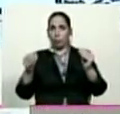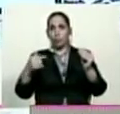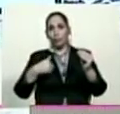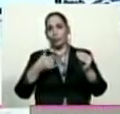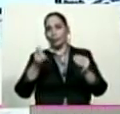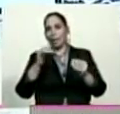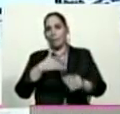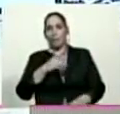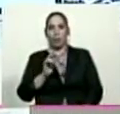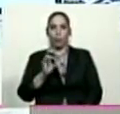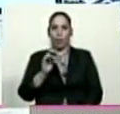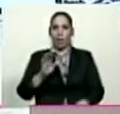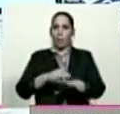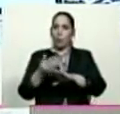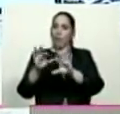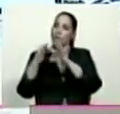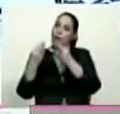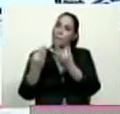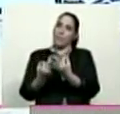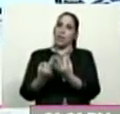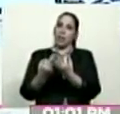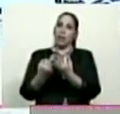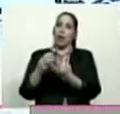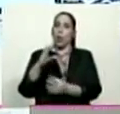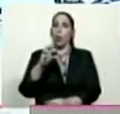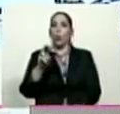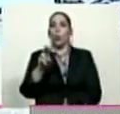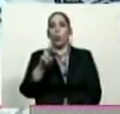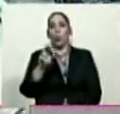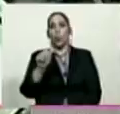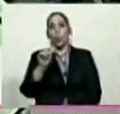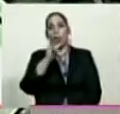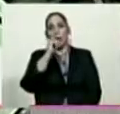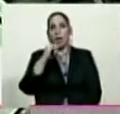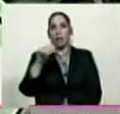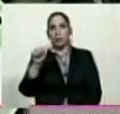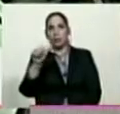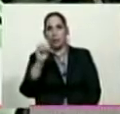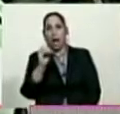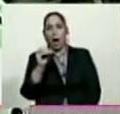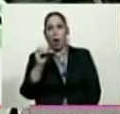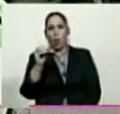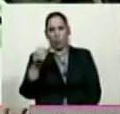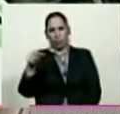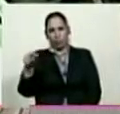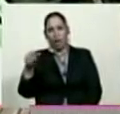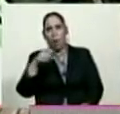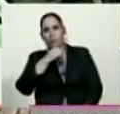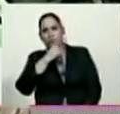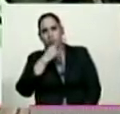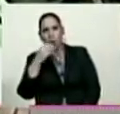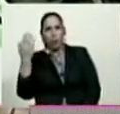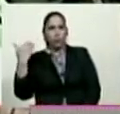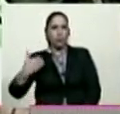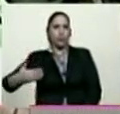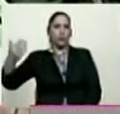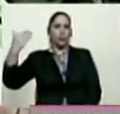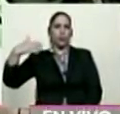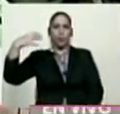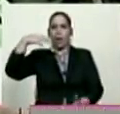mi abuelo Nicolás Maduro Oduber, vino desde Curazao muy niño al estado